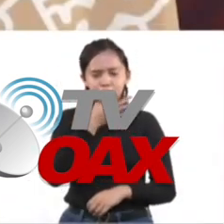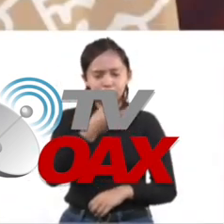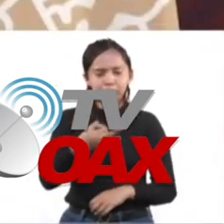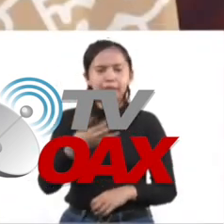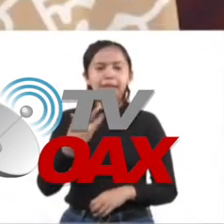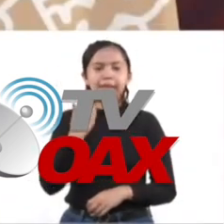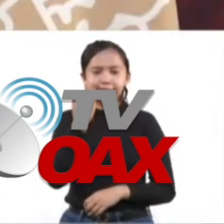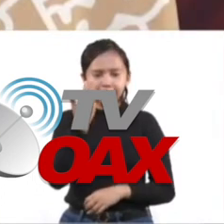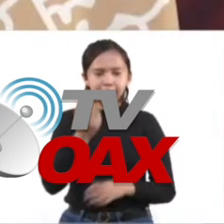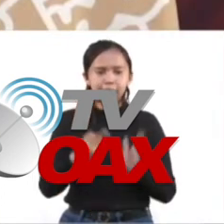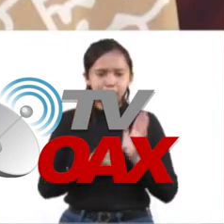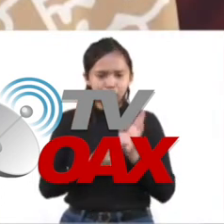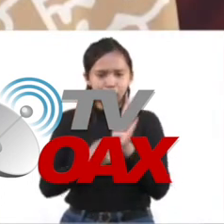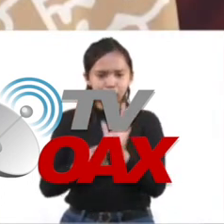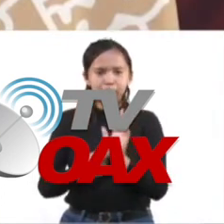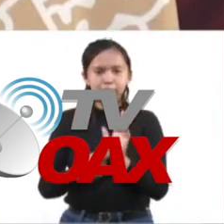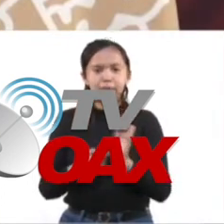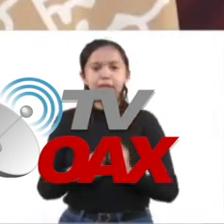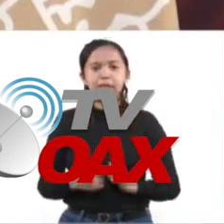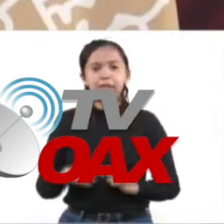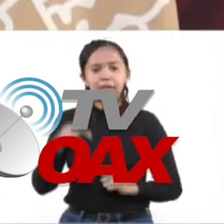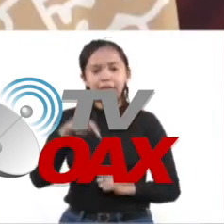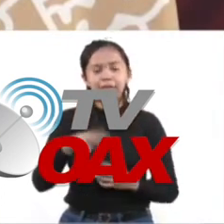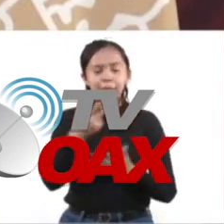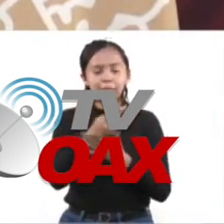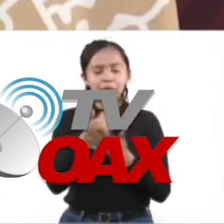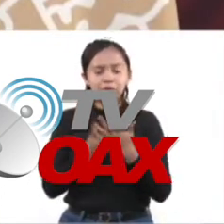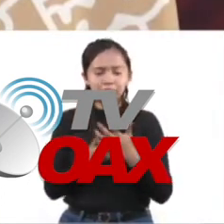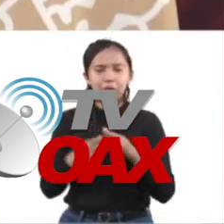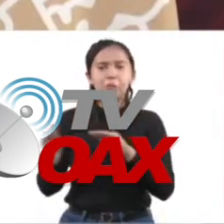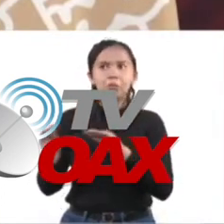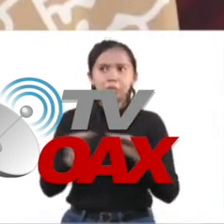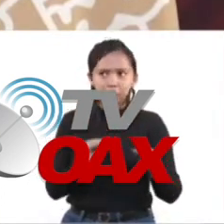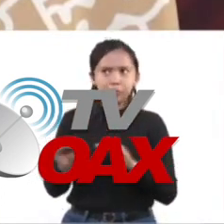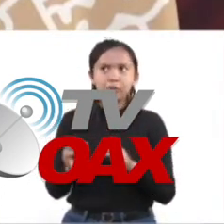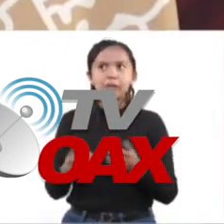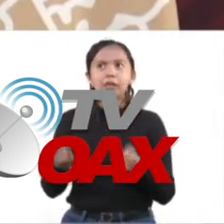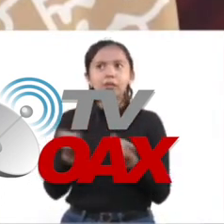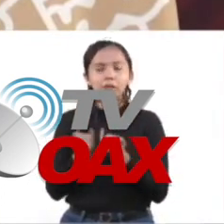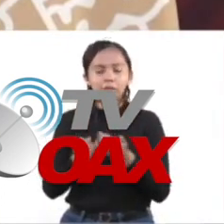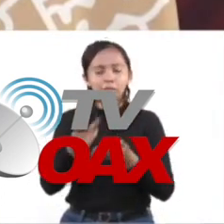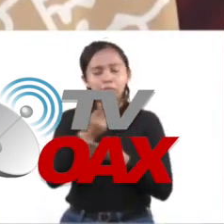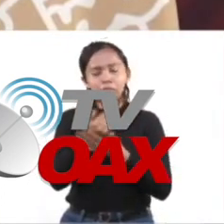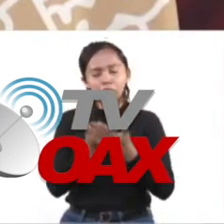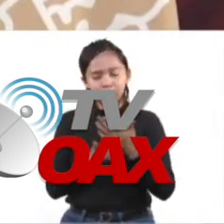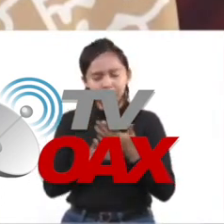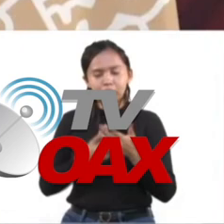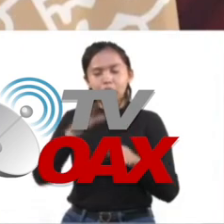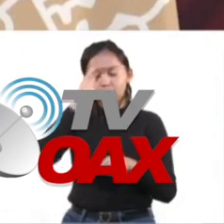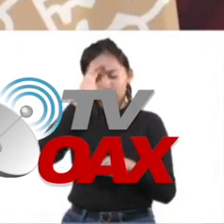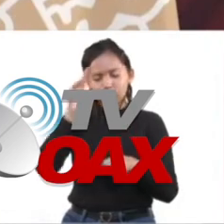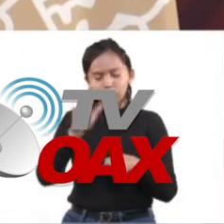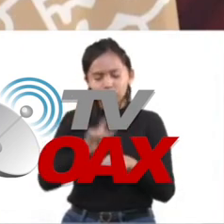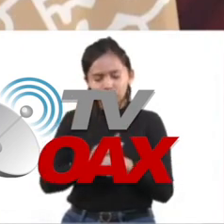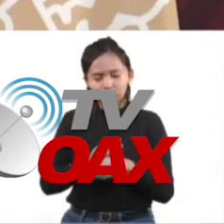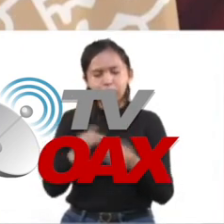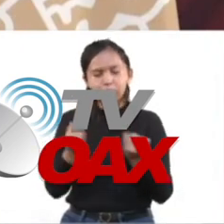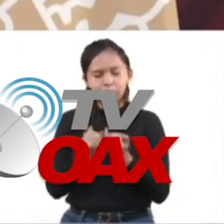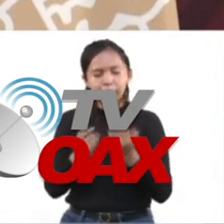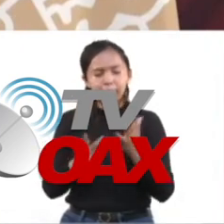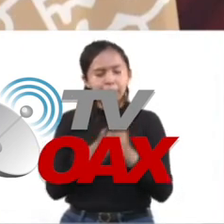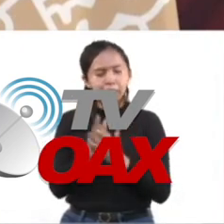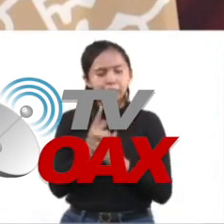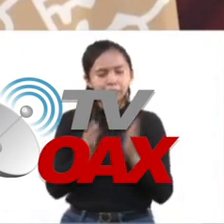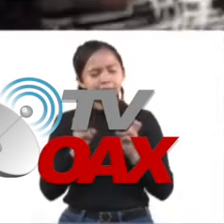hoy y es parte del proyecto de movilidad y parte del proyecto cultural y medioambiental de la Ciudad de México.